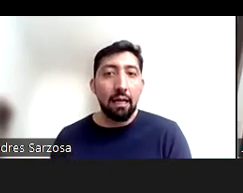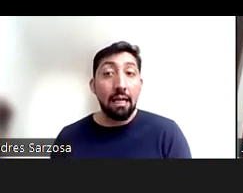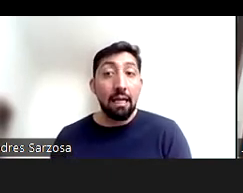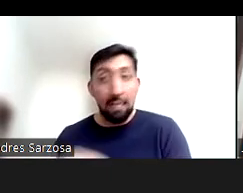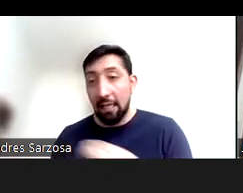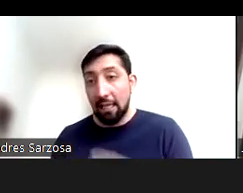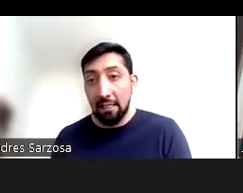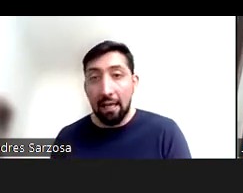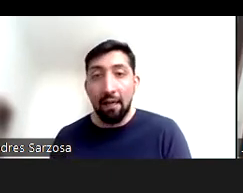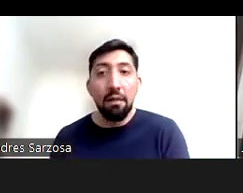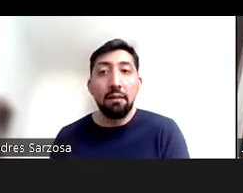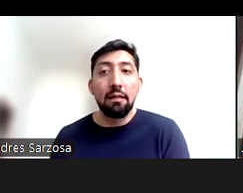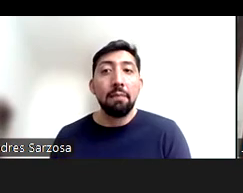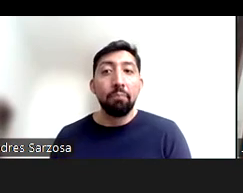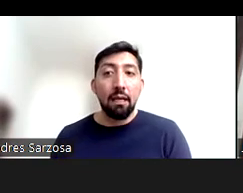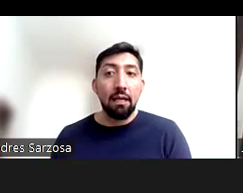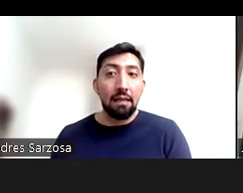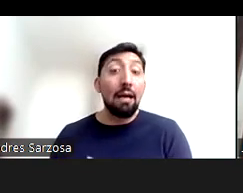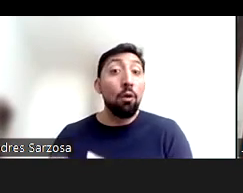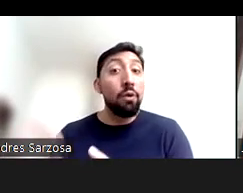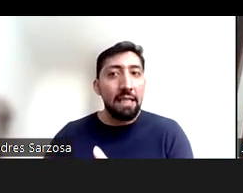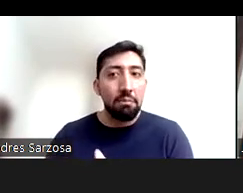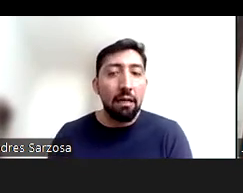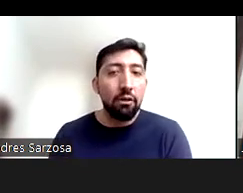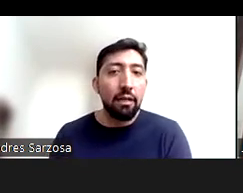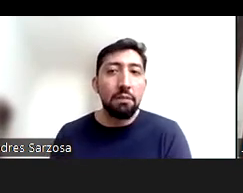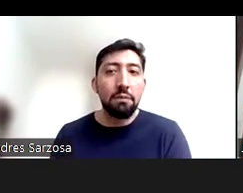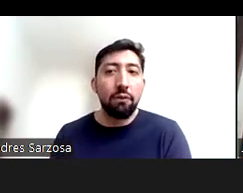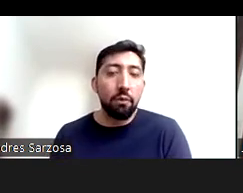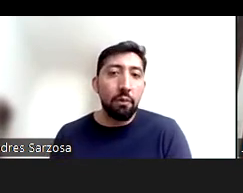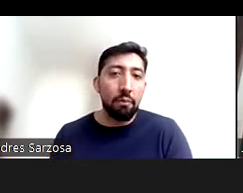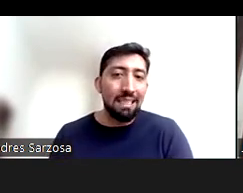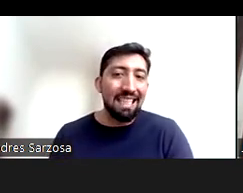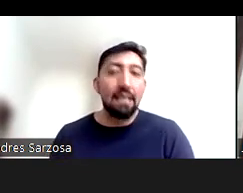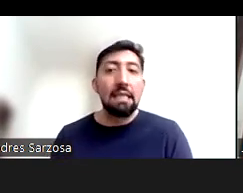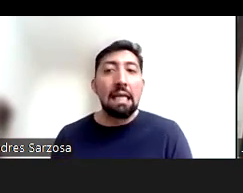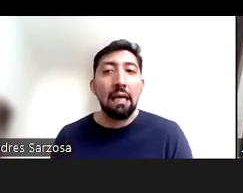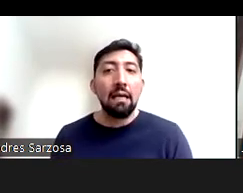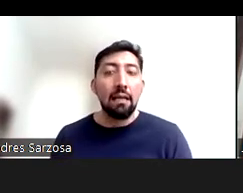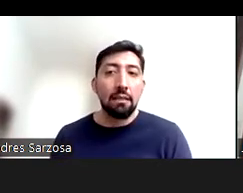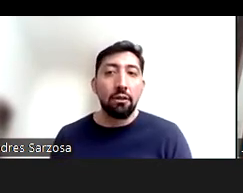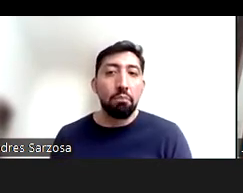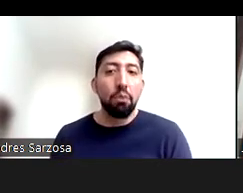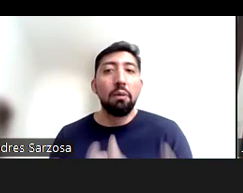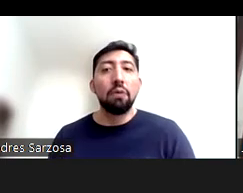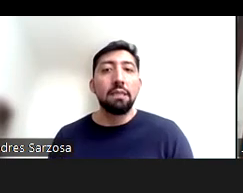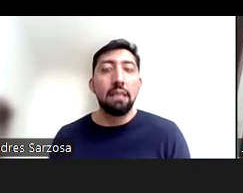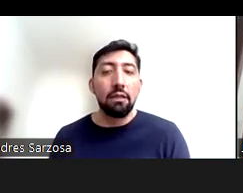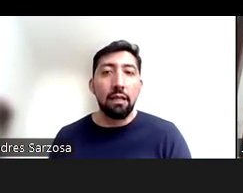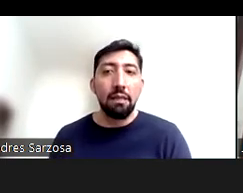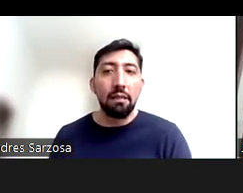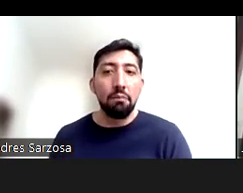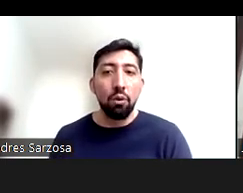comunicar estandarizadamente, que tenga un respaldo de la misma forma. Me parece genial que el sector público